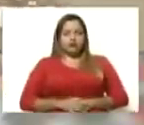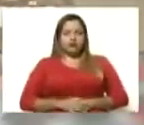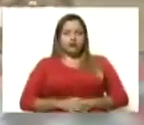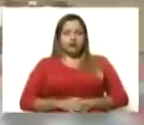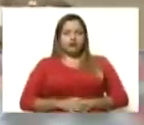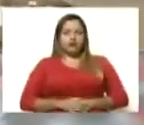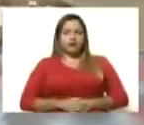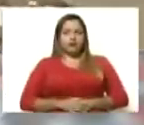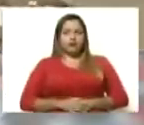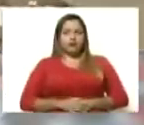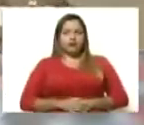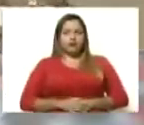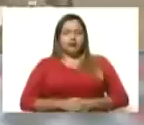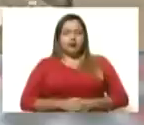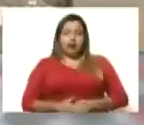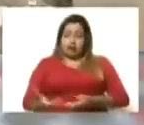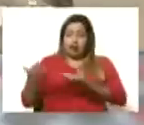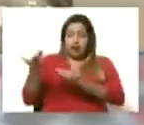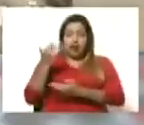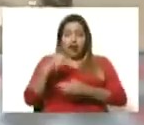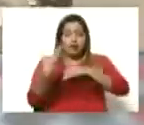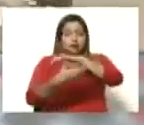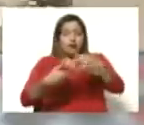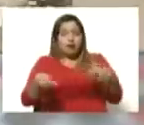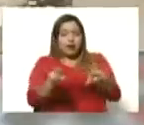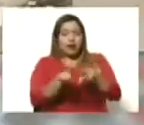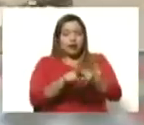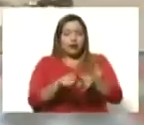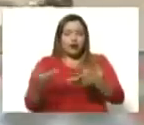Y bueno, suceden cosas como estas catástrofes.